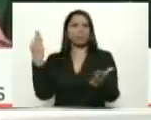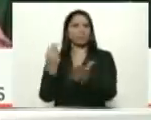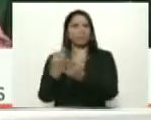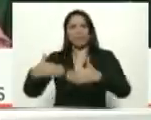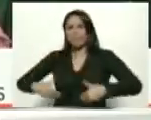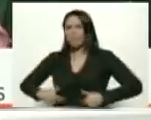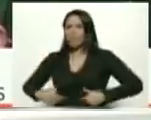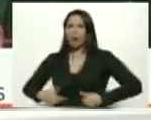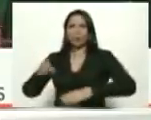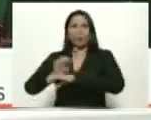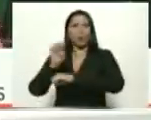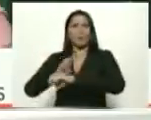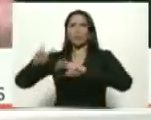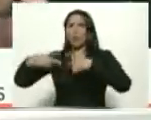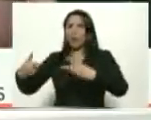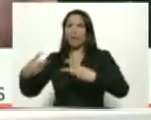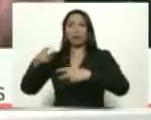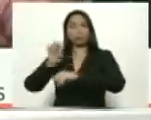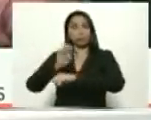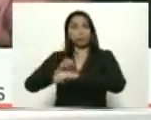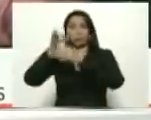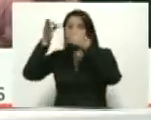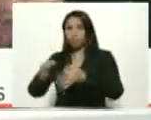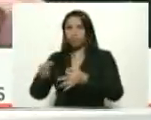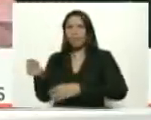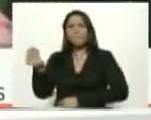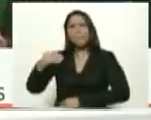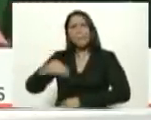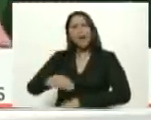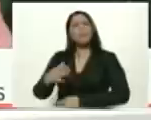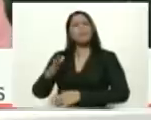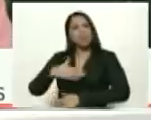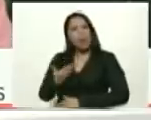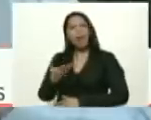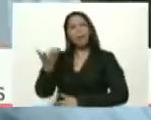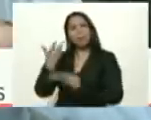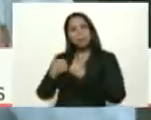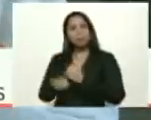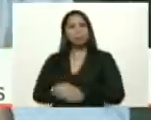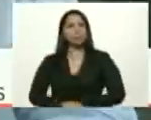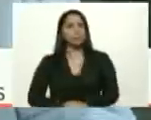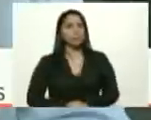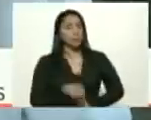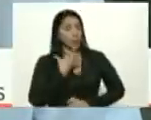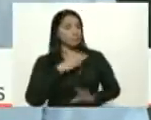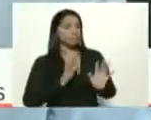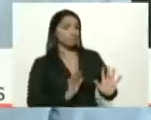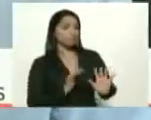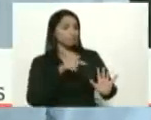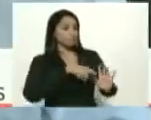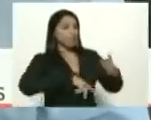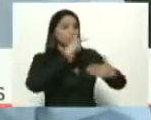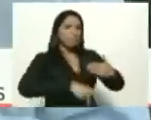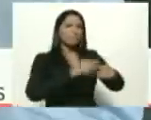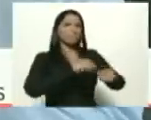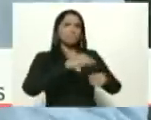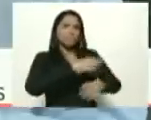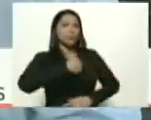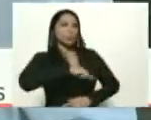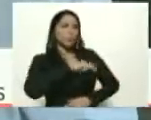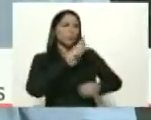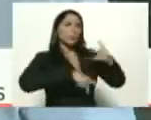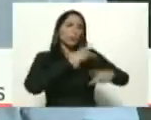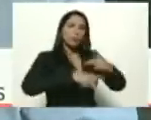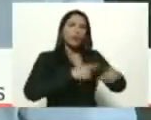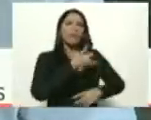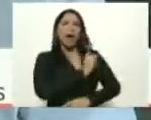por una economía nueva, una economía real. ¿Qué más me puede decir Castro Soteldo? Bueno, presidente, que en este plan de siembra, este plan productivo, hay